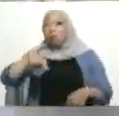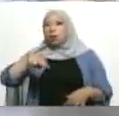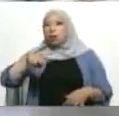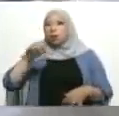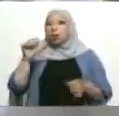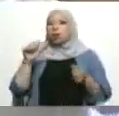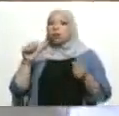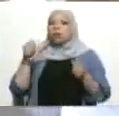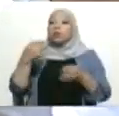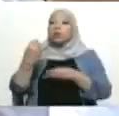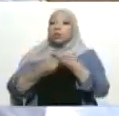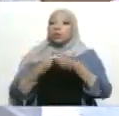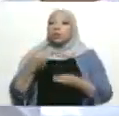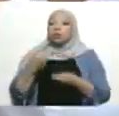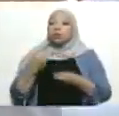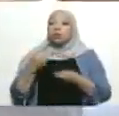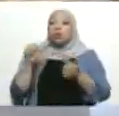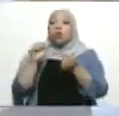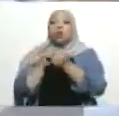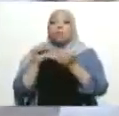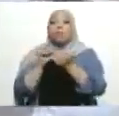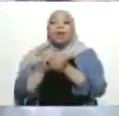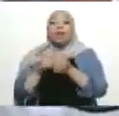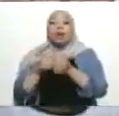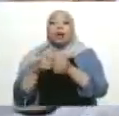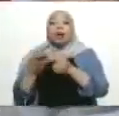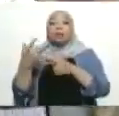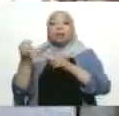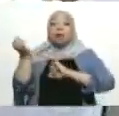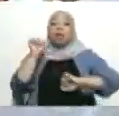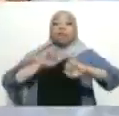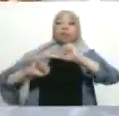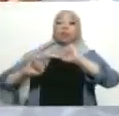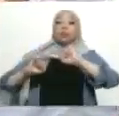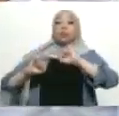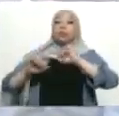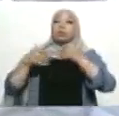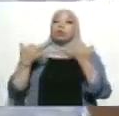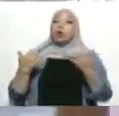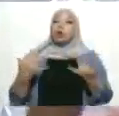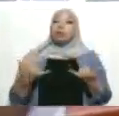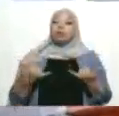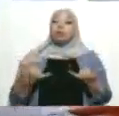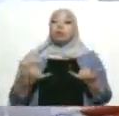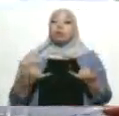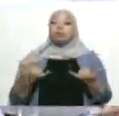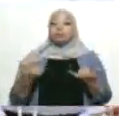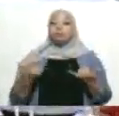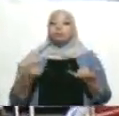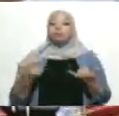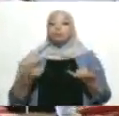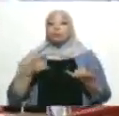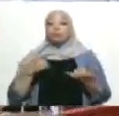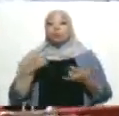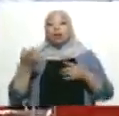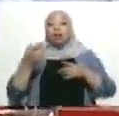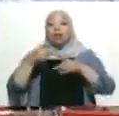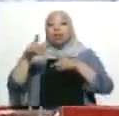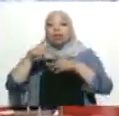armó de valor con rocas como esta. Y de esa manera, con una